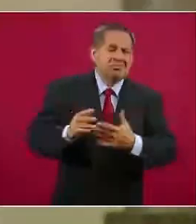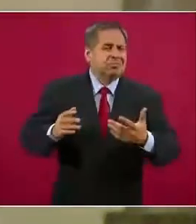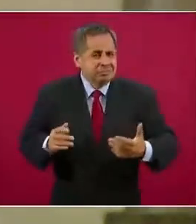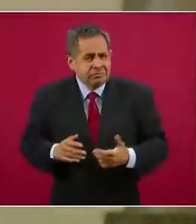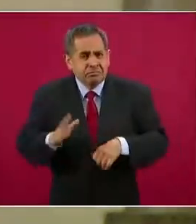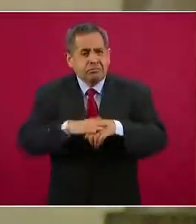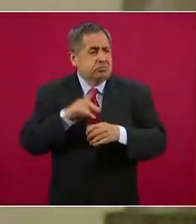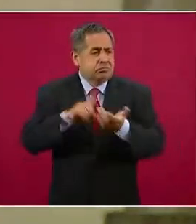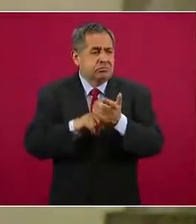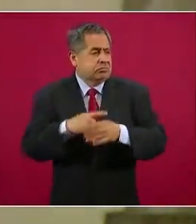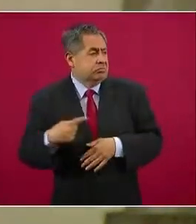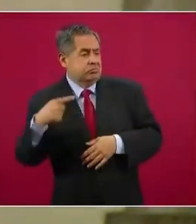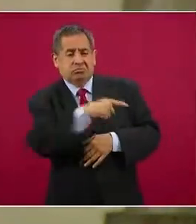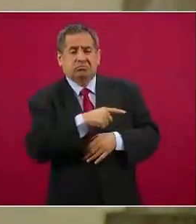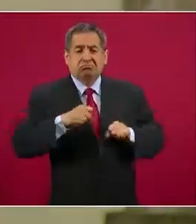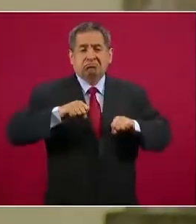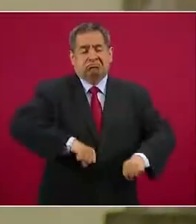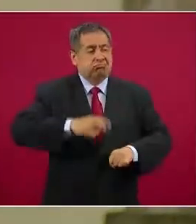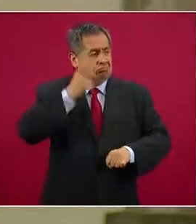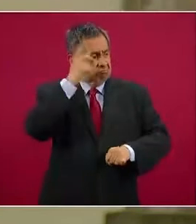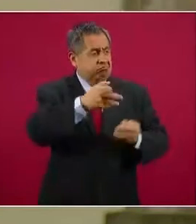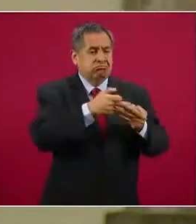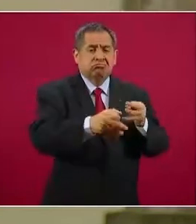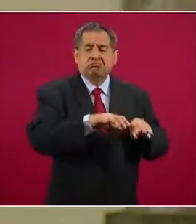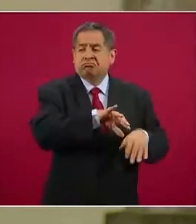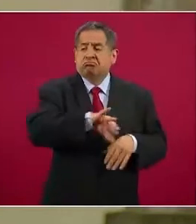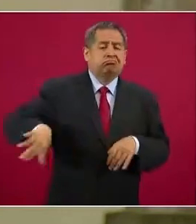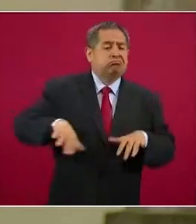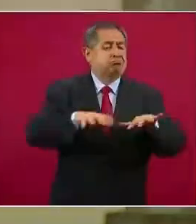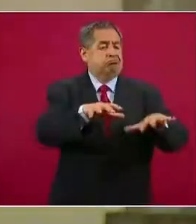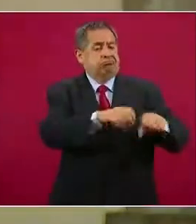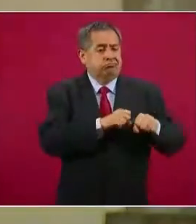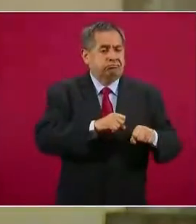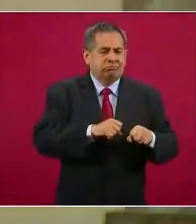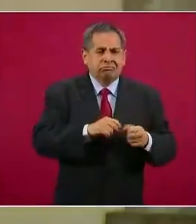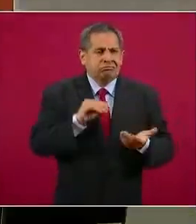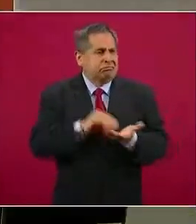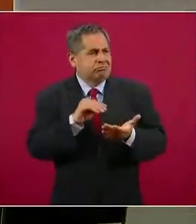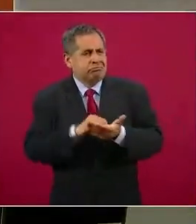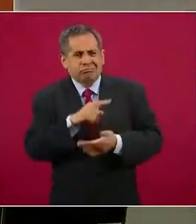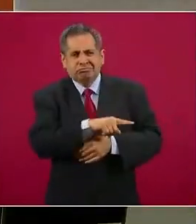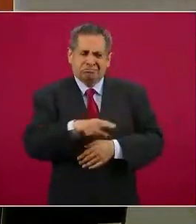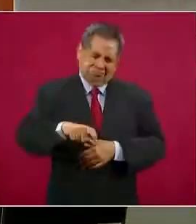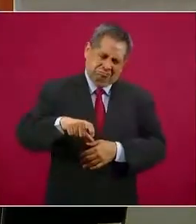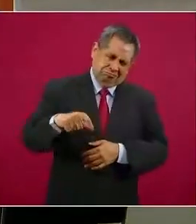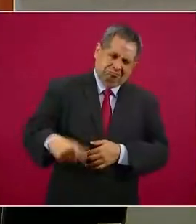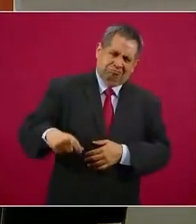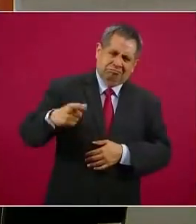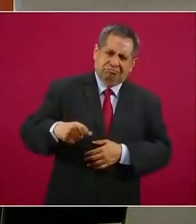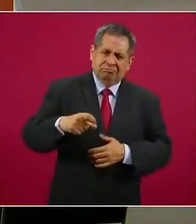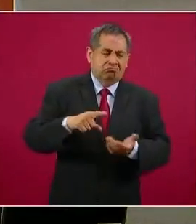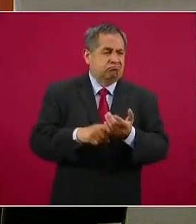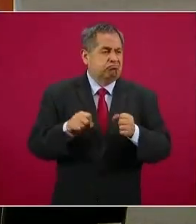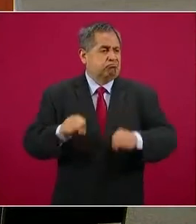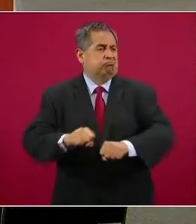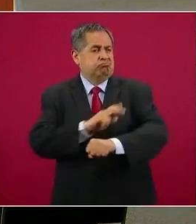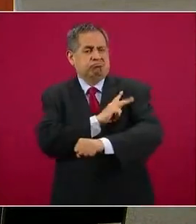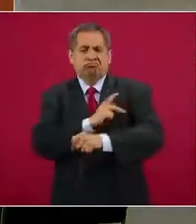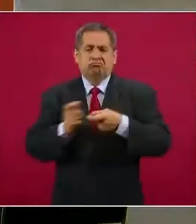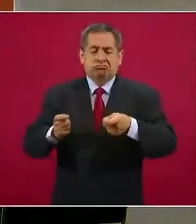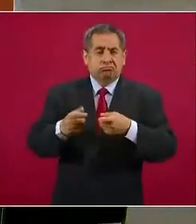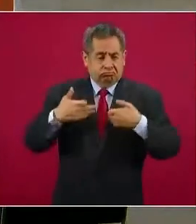los caciques, a esos que están ahí, que se apoderaron de esas tierras? Gente con mucha lana, con mucho dinero, pero con mucho poder. Yo estaba